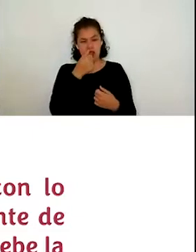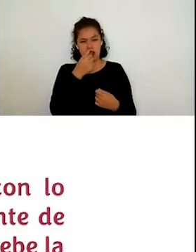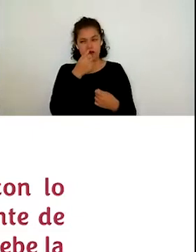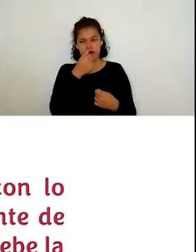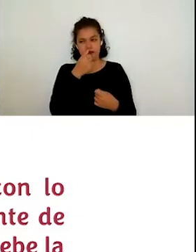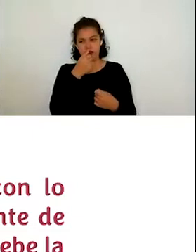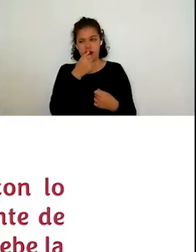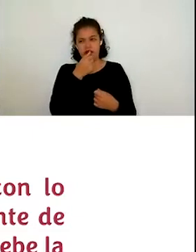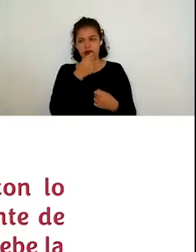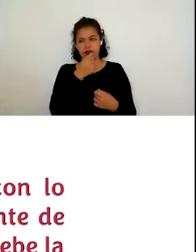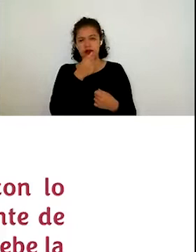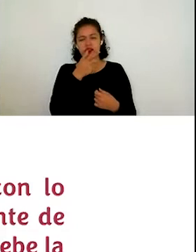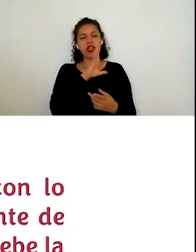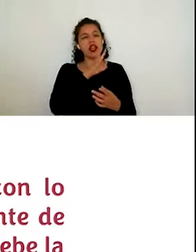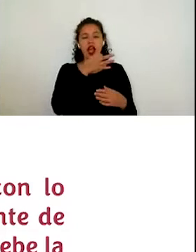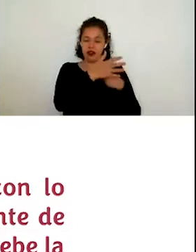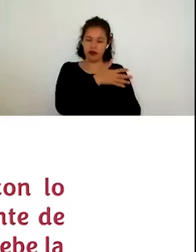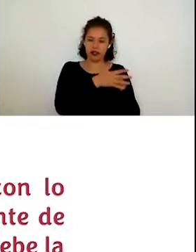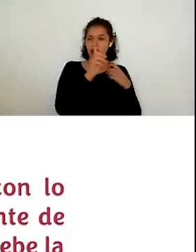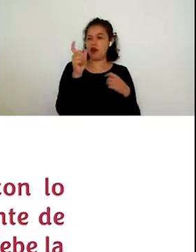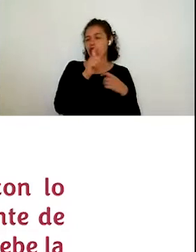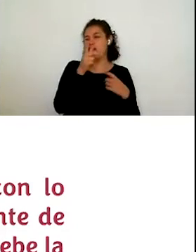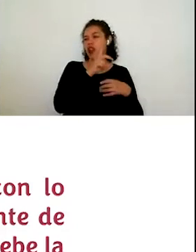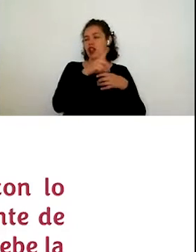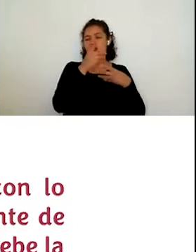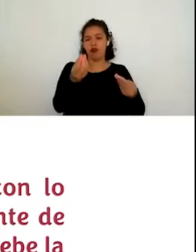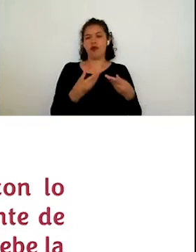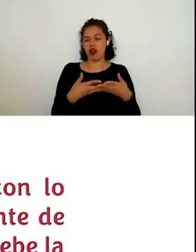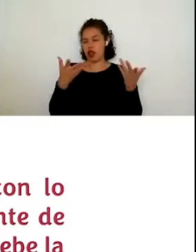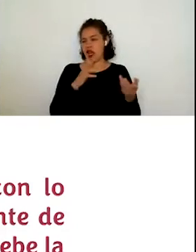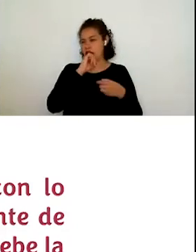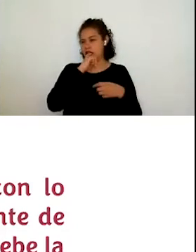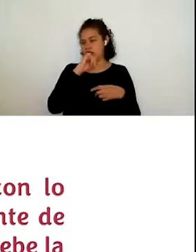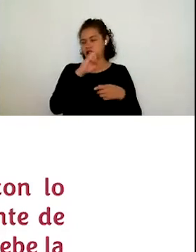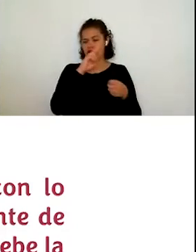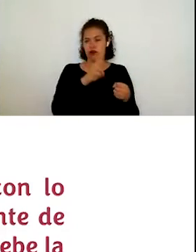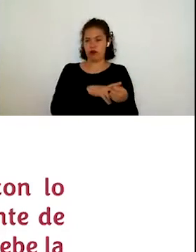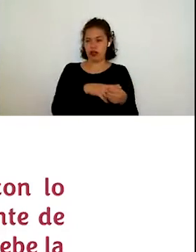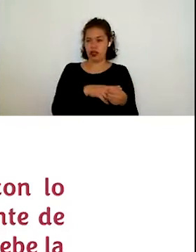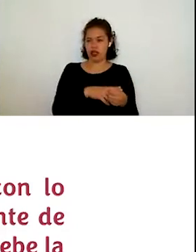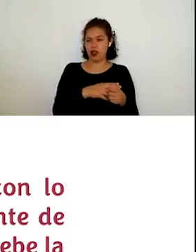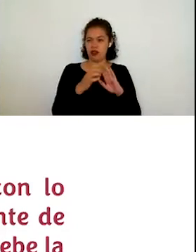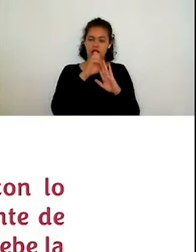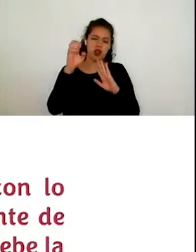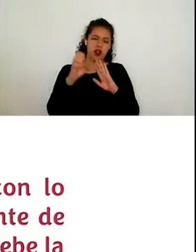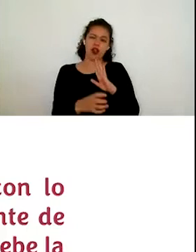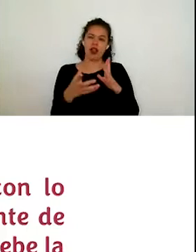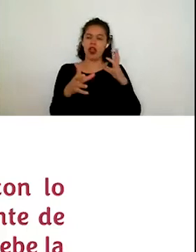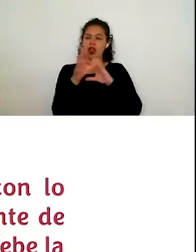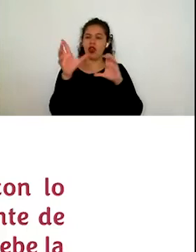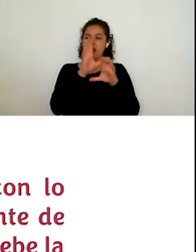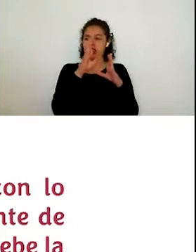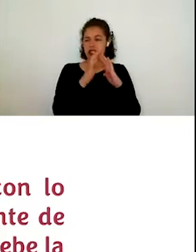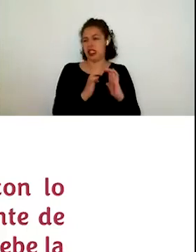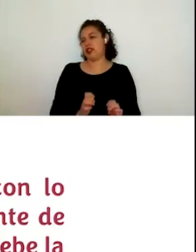Cuando son donaciones puras y simples, lo único que necesita por ejemplo, en el caso de los bienes inmuebles,